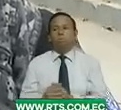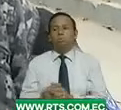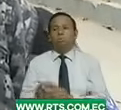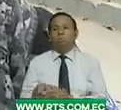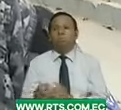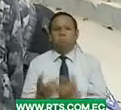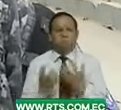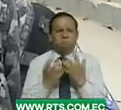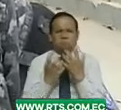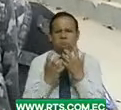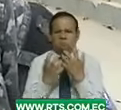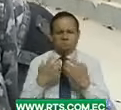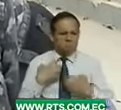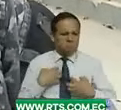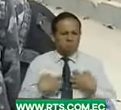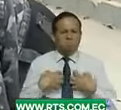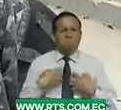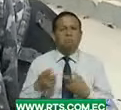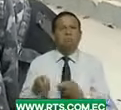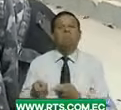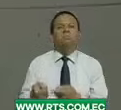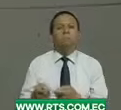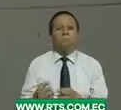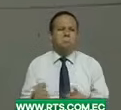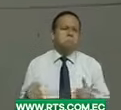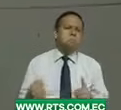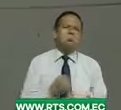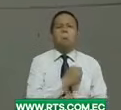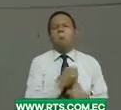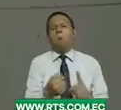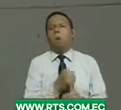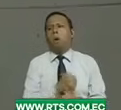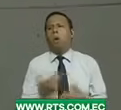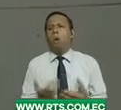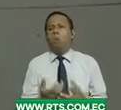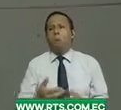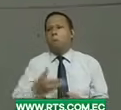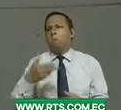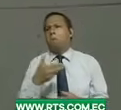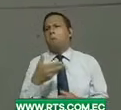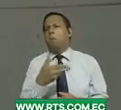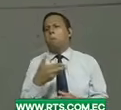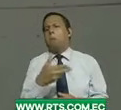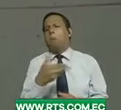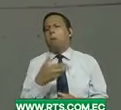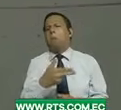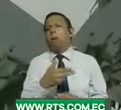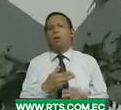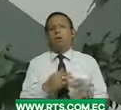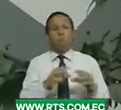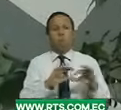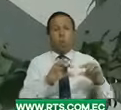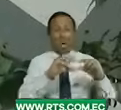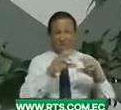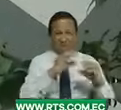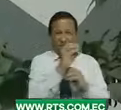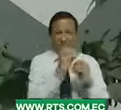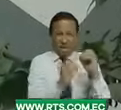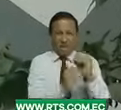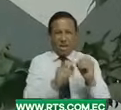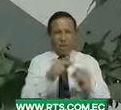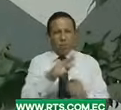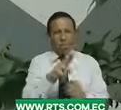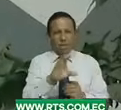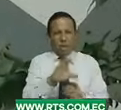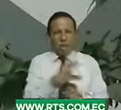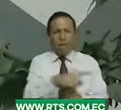ellos reaccionan hacia el actuar policial queriendo agredir. Le propinaron 21 impactos de bala a la unidad de policía